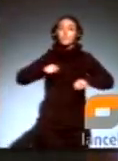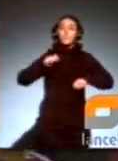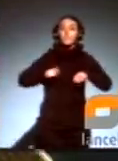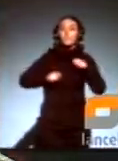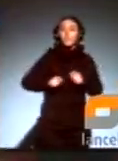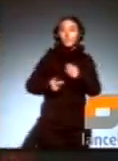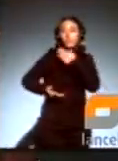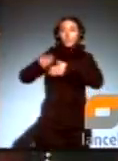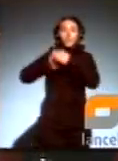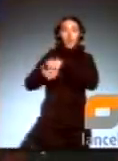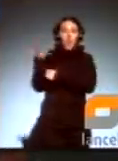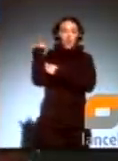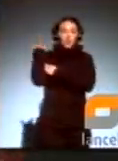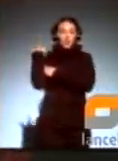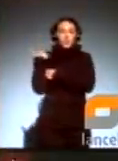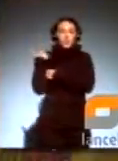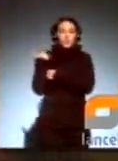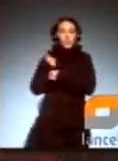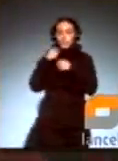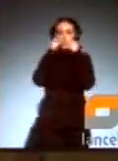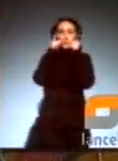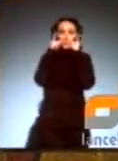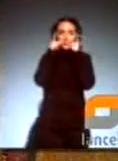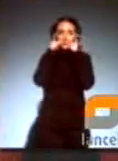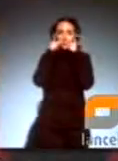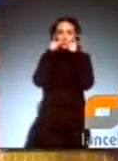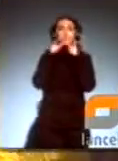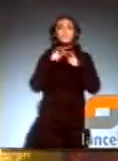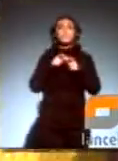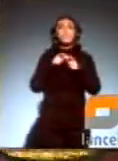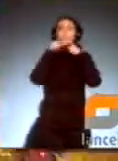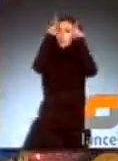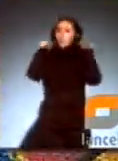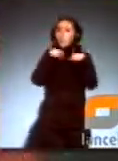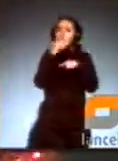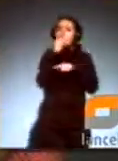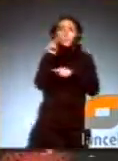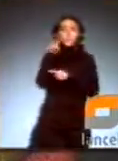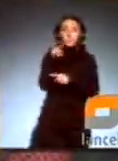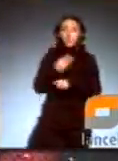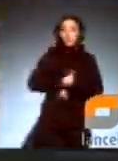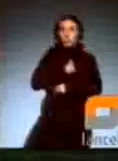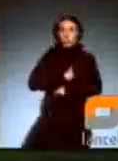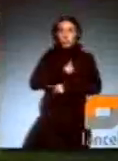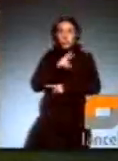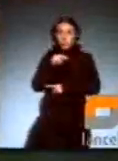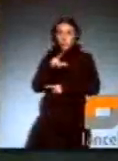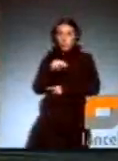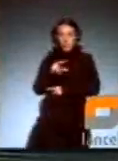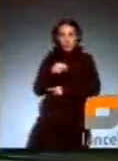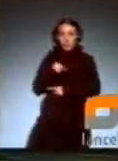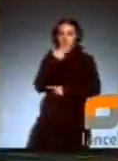Hace unos días me desperté y fui a mirarme en el espejo. Lo que vi me asustó, chiquita depresión, y preferí